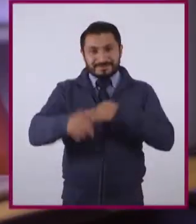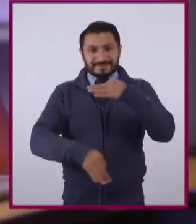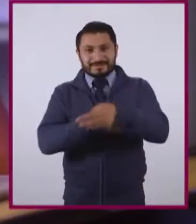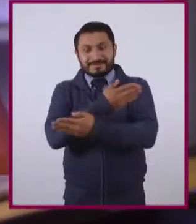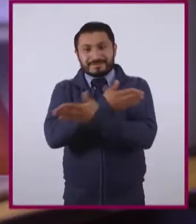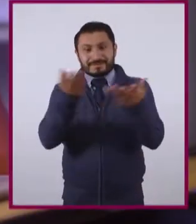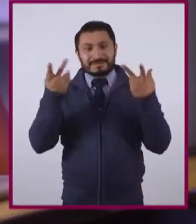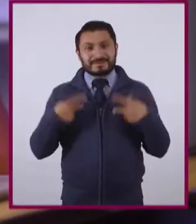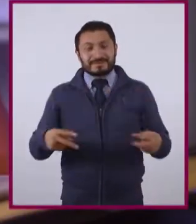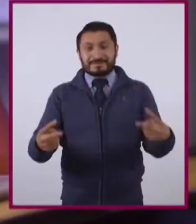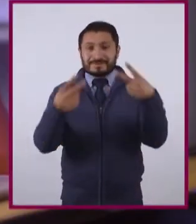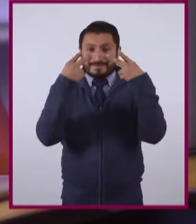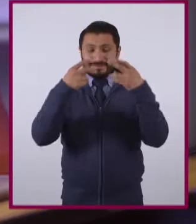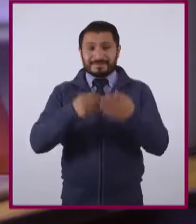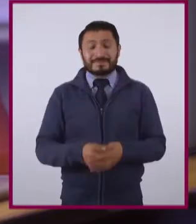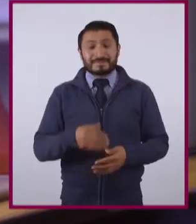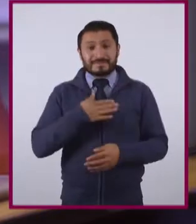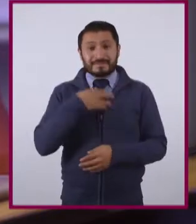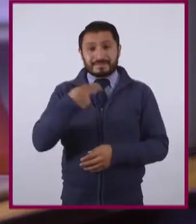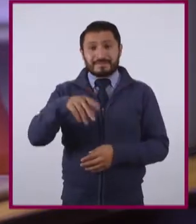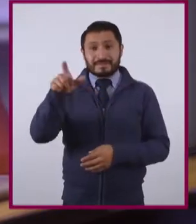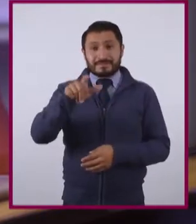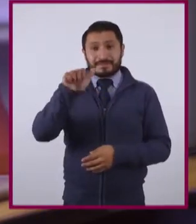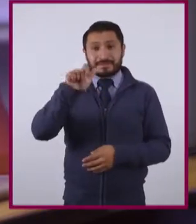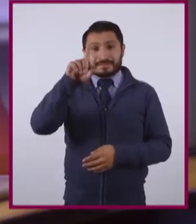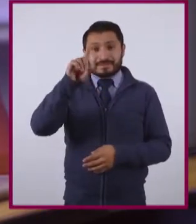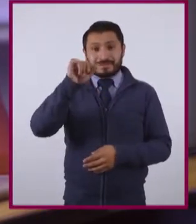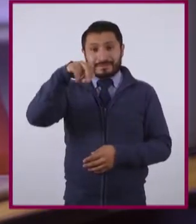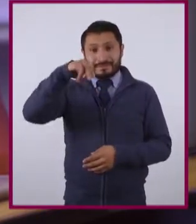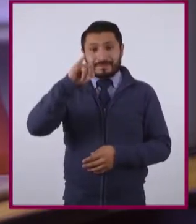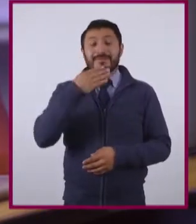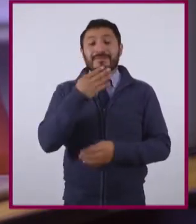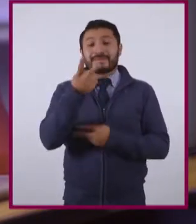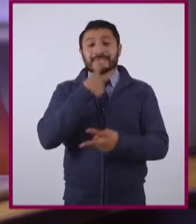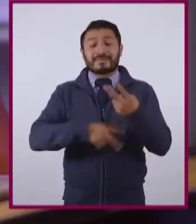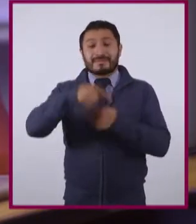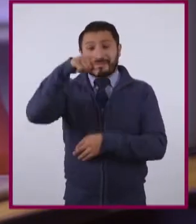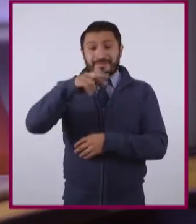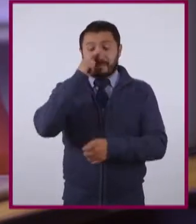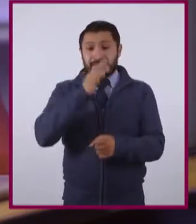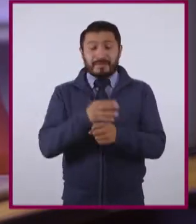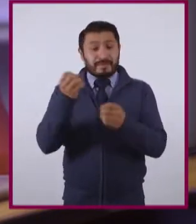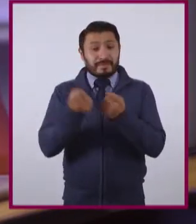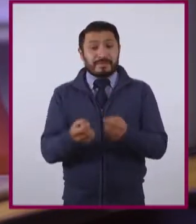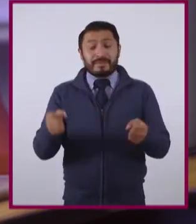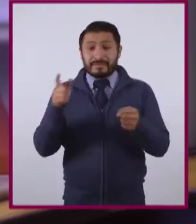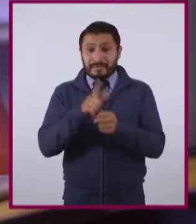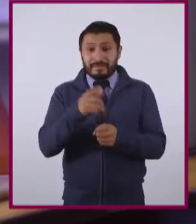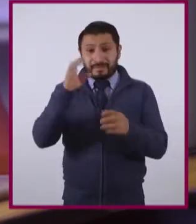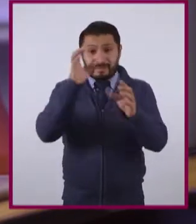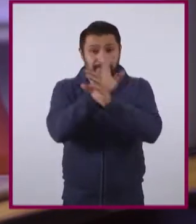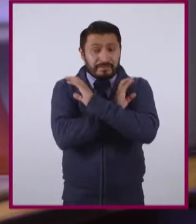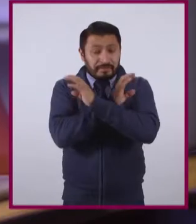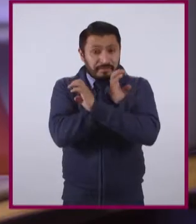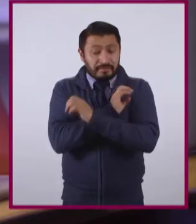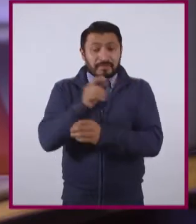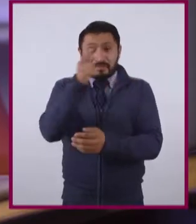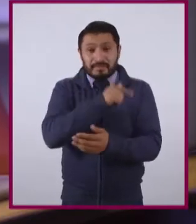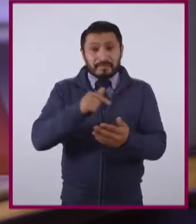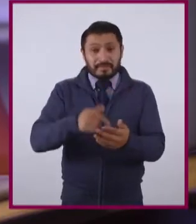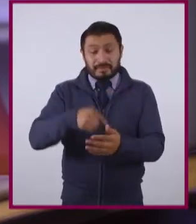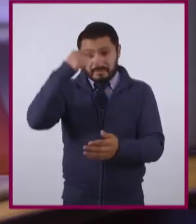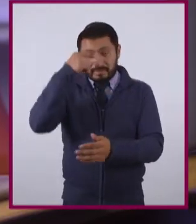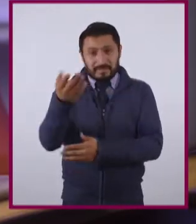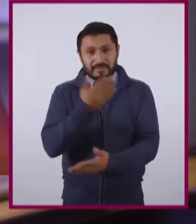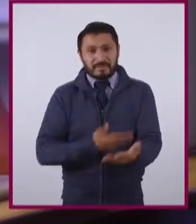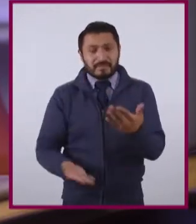todas y todos quienes nos siguen desde casa. Yo soy Shadani y les doy la bienvenida a un programa más de responsabilidad social, cívica y ética. Un espacio para